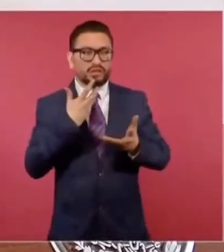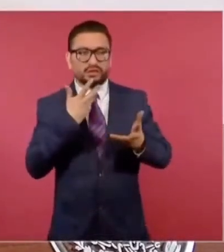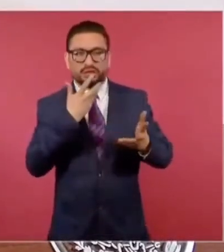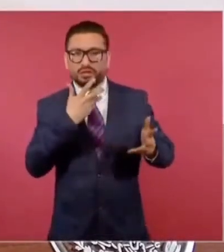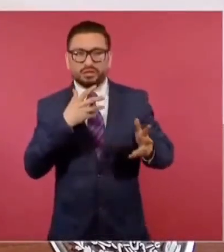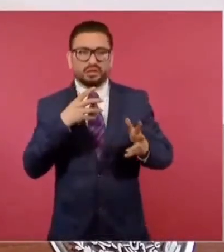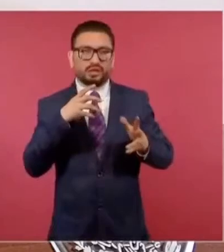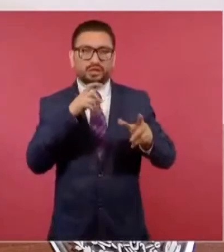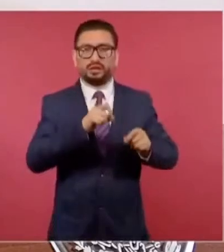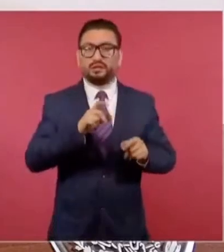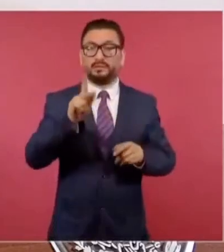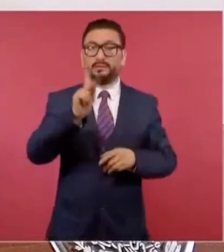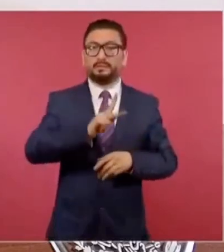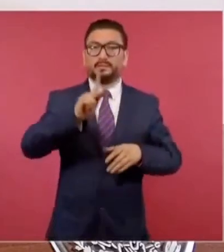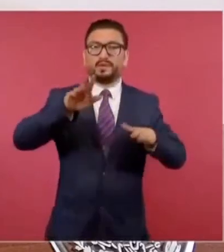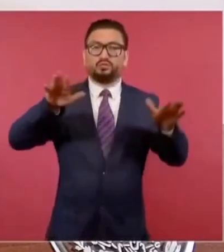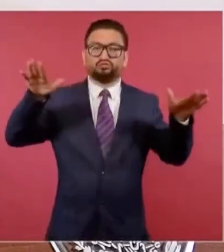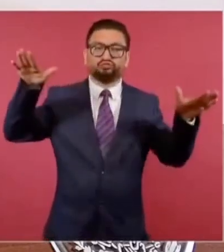El sopilote,